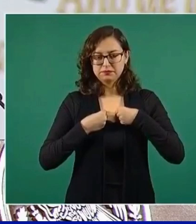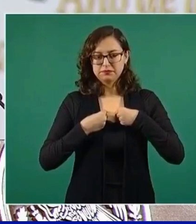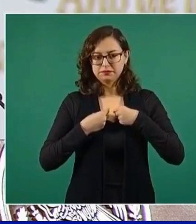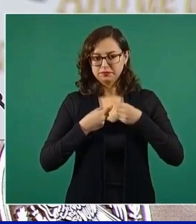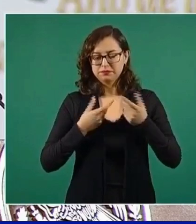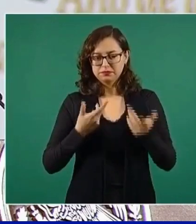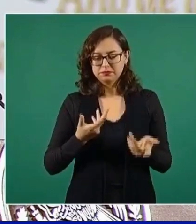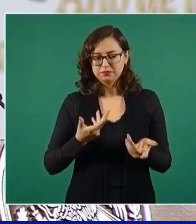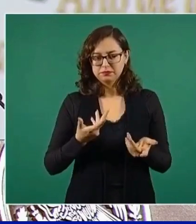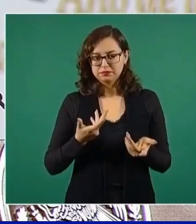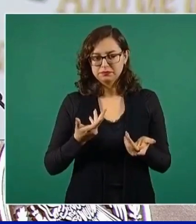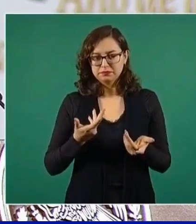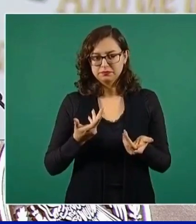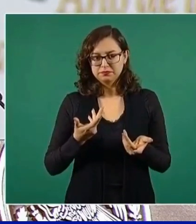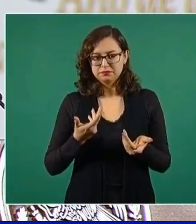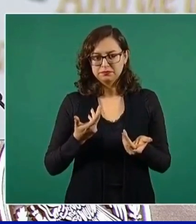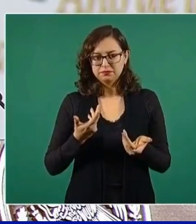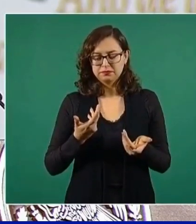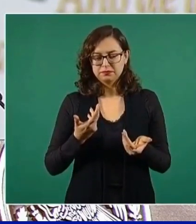nos